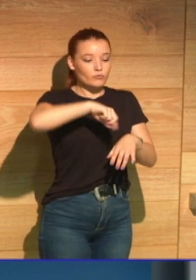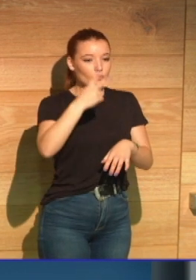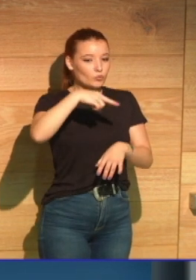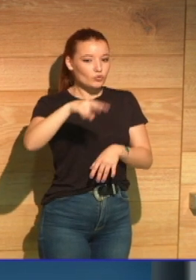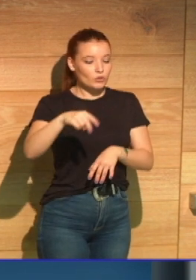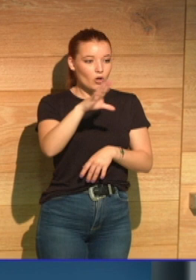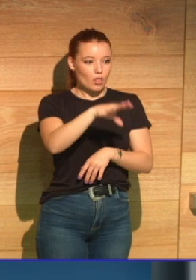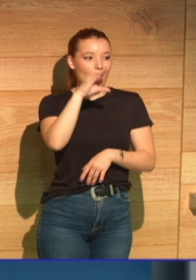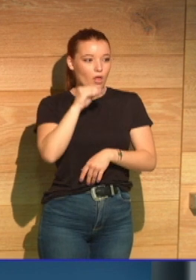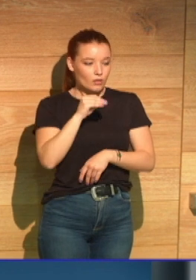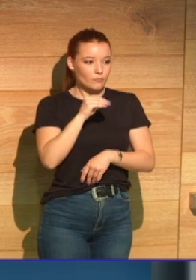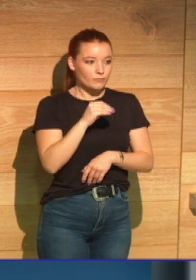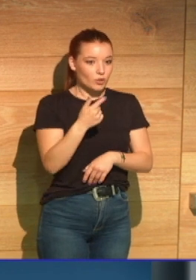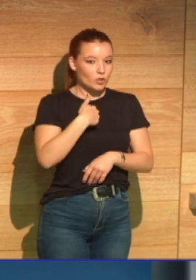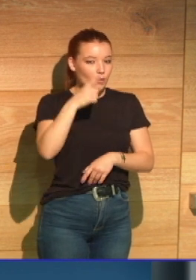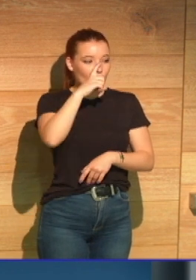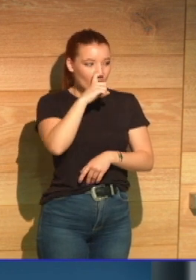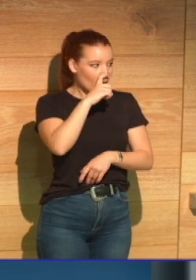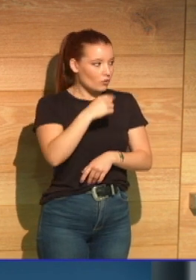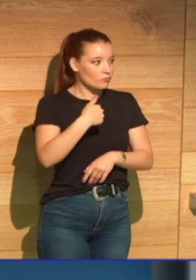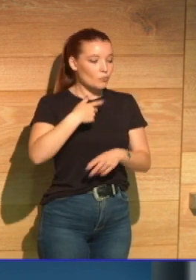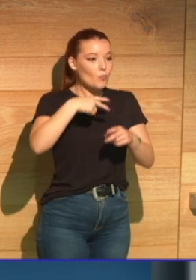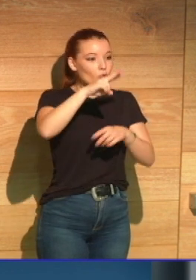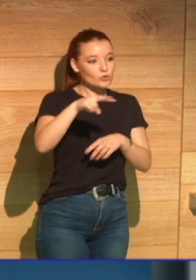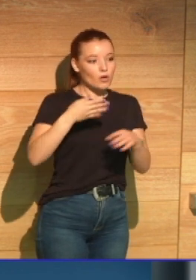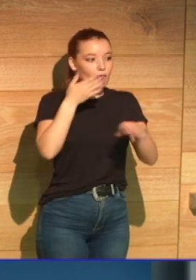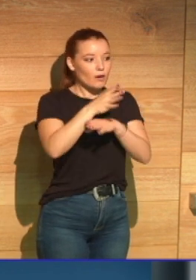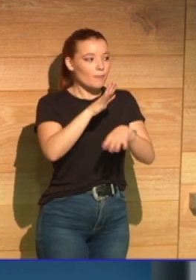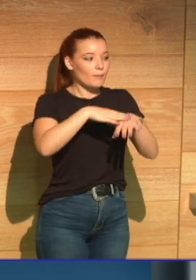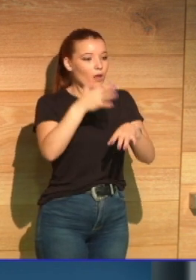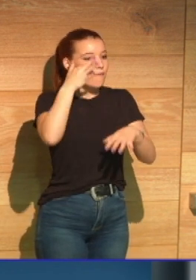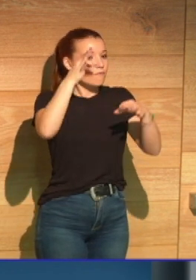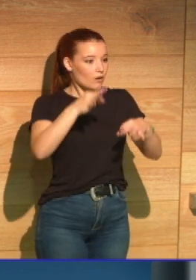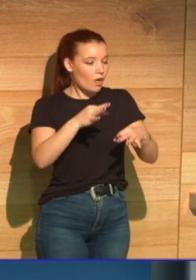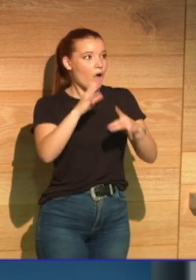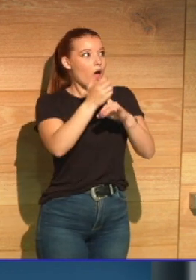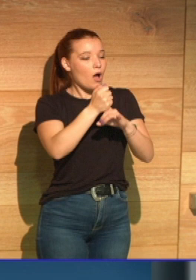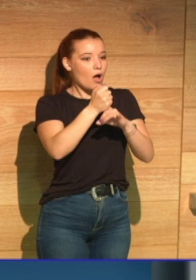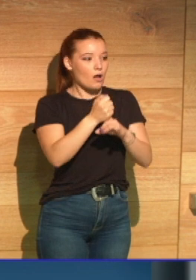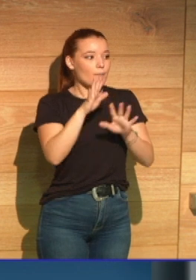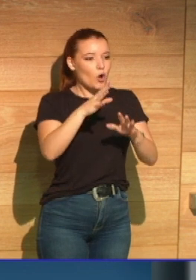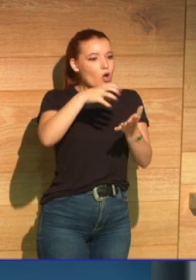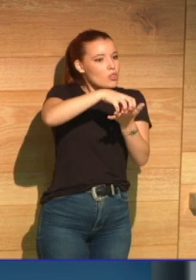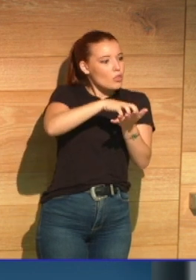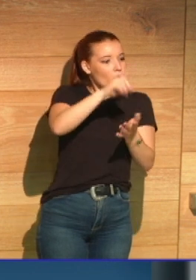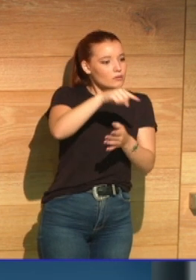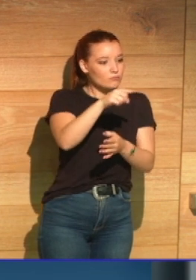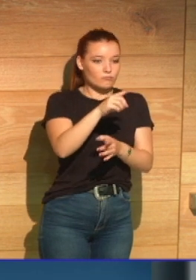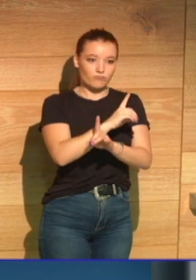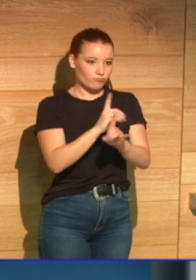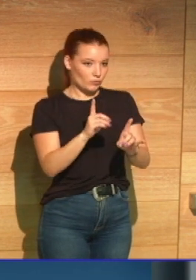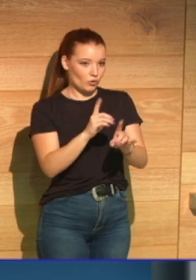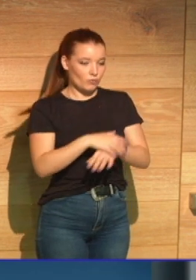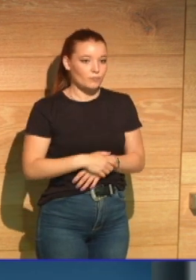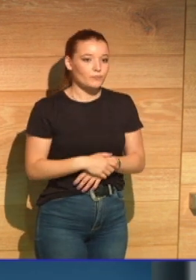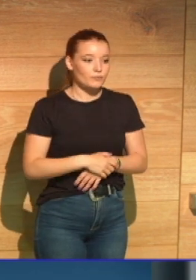tú ibas a un museo a encontrar la verdad y nunca ponías en duda, no pondrías en duda jamás lo que sucedía en un cedulario o lo que pasaba dentro de la